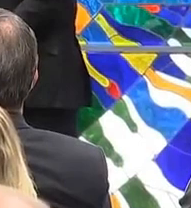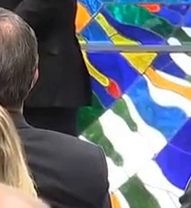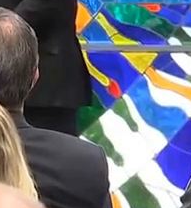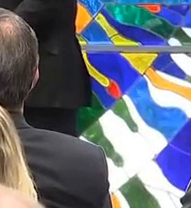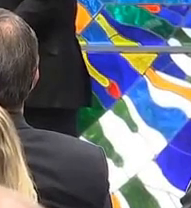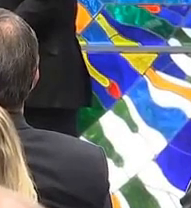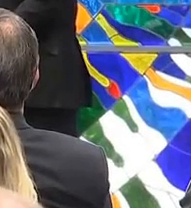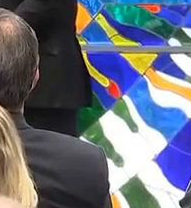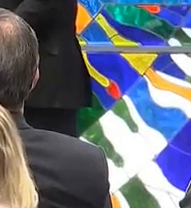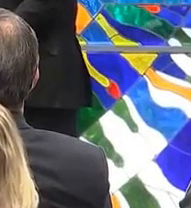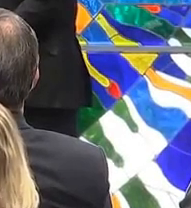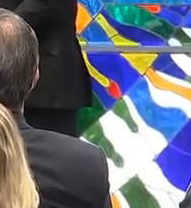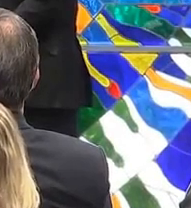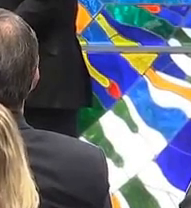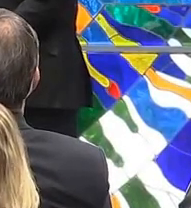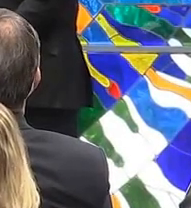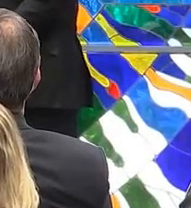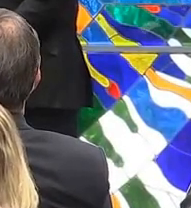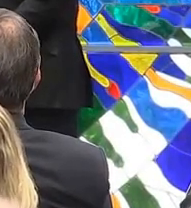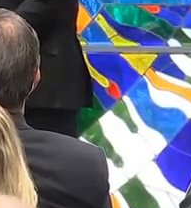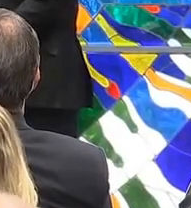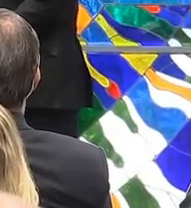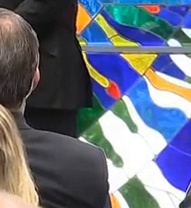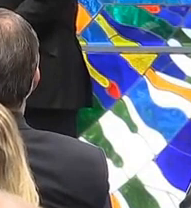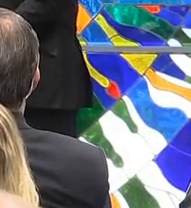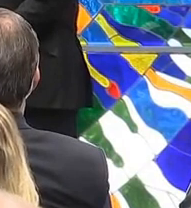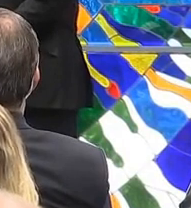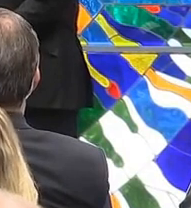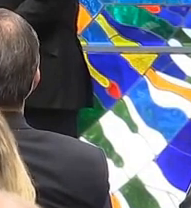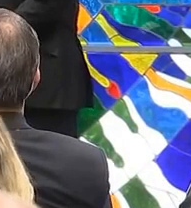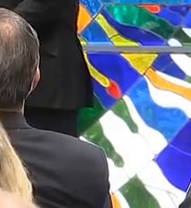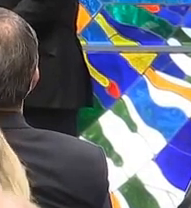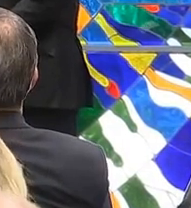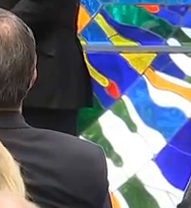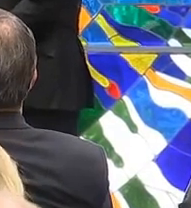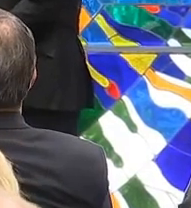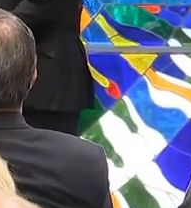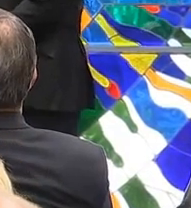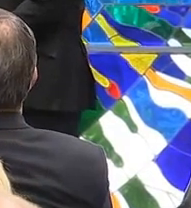las azonadas militares, y se enfrentaban federalistas contra